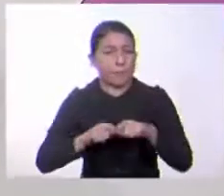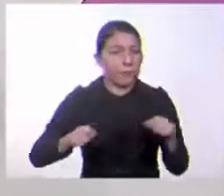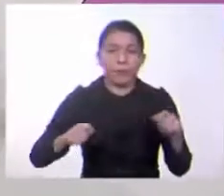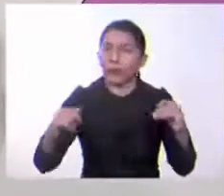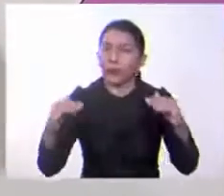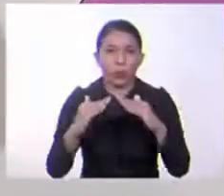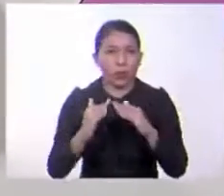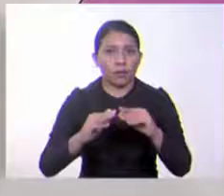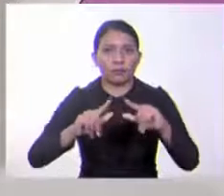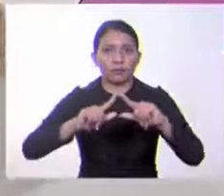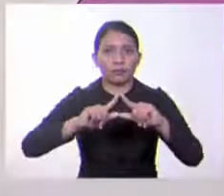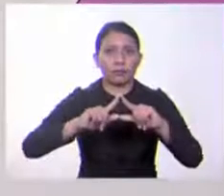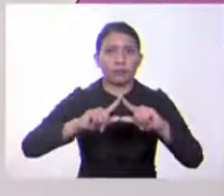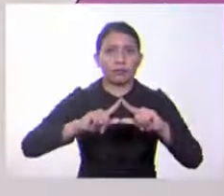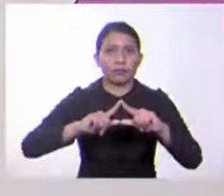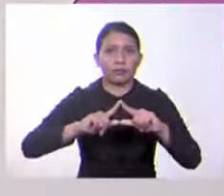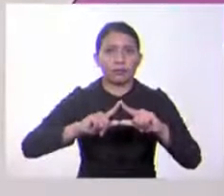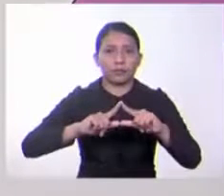son